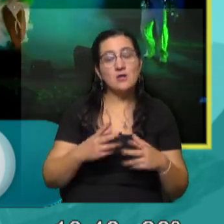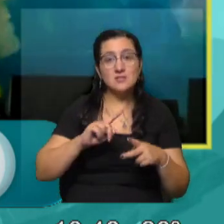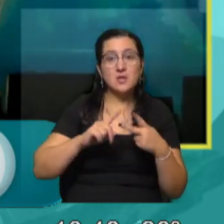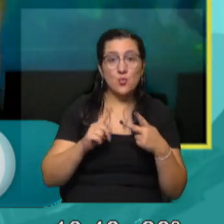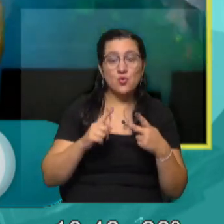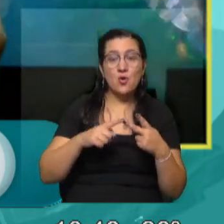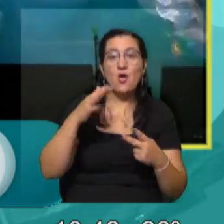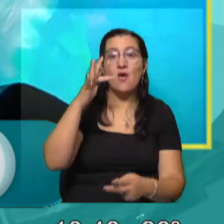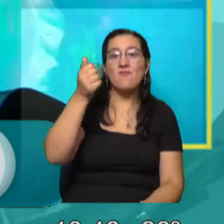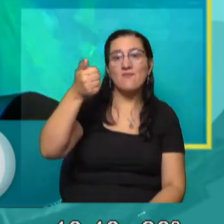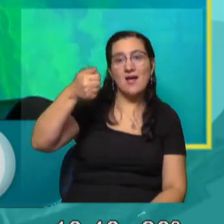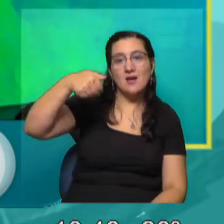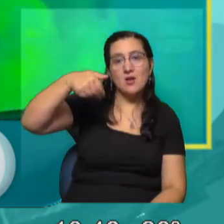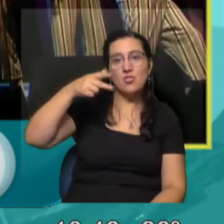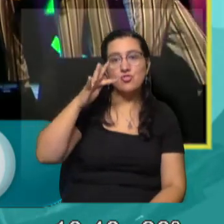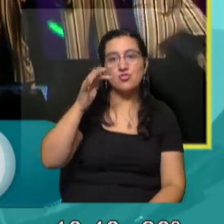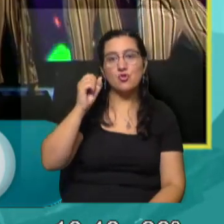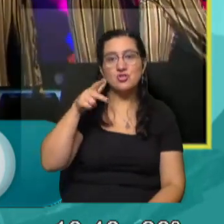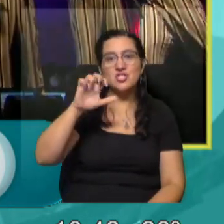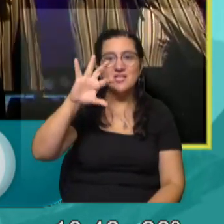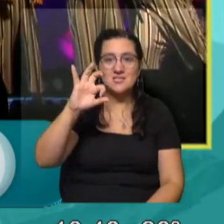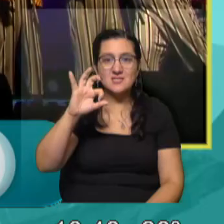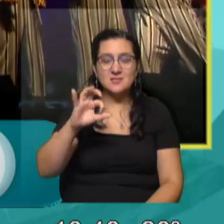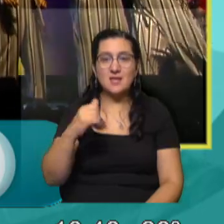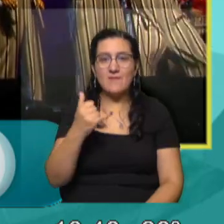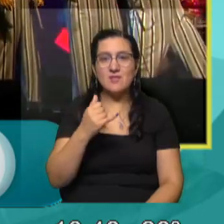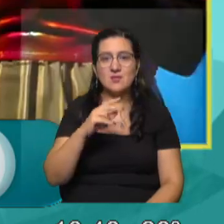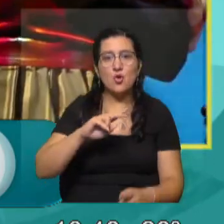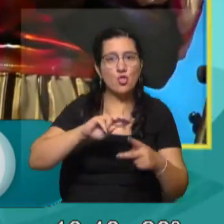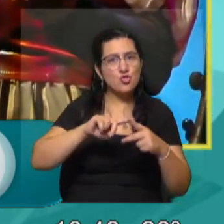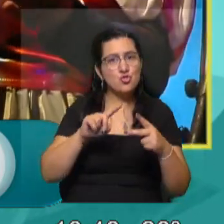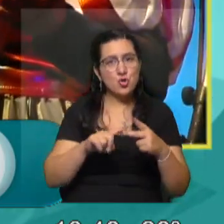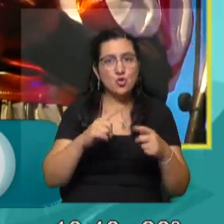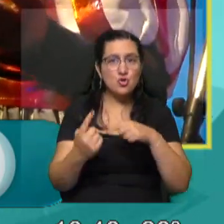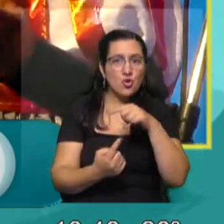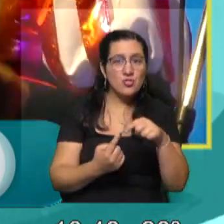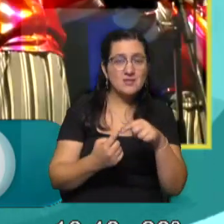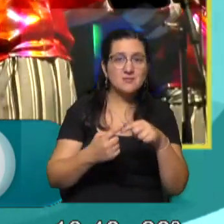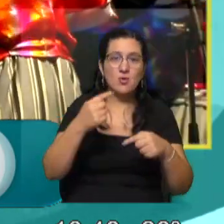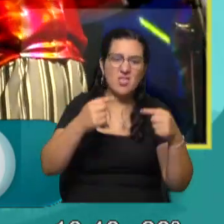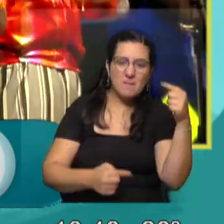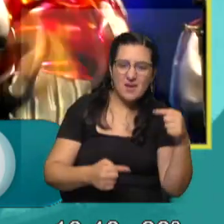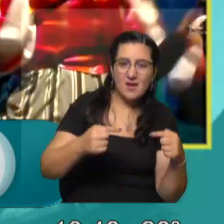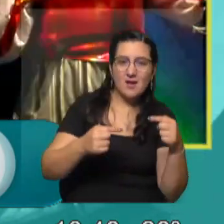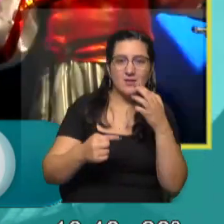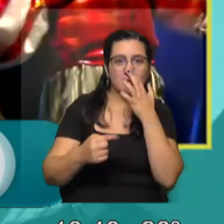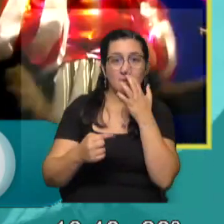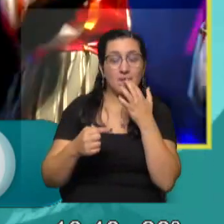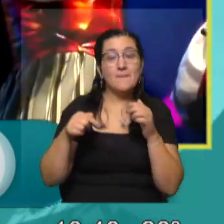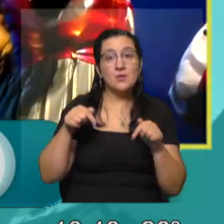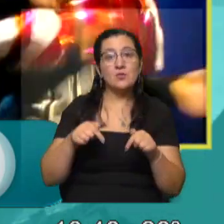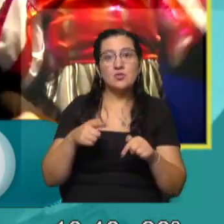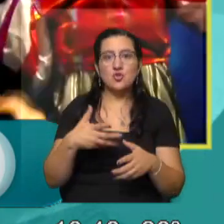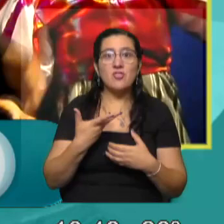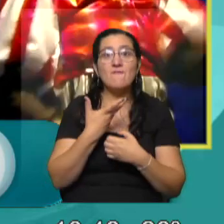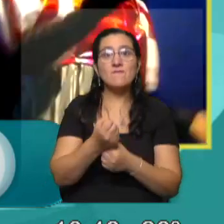Los fantoches que tienen, bueno... Tenido dos ruedas muy desparejas, ¿no? Sí, ellos, a ver, acá hay un tema que es estructural y que es algo que ellos